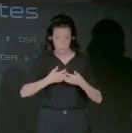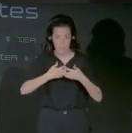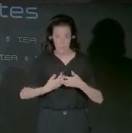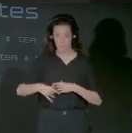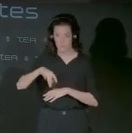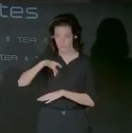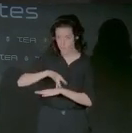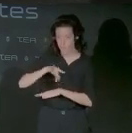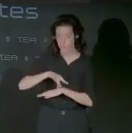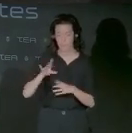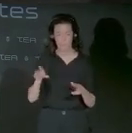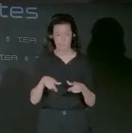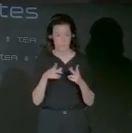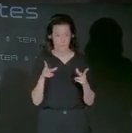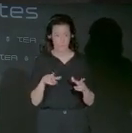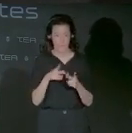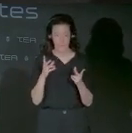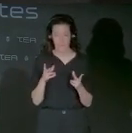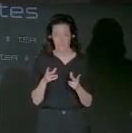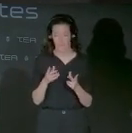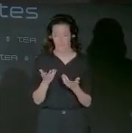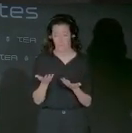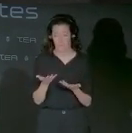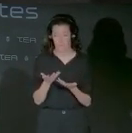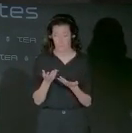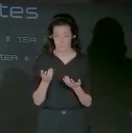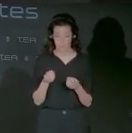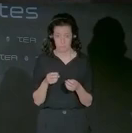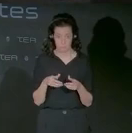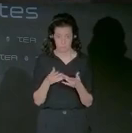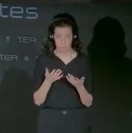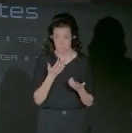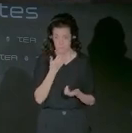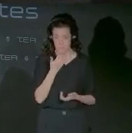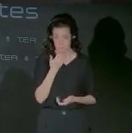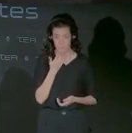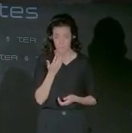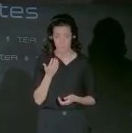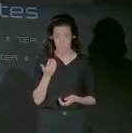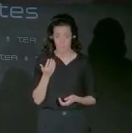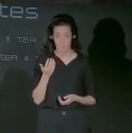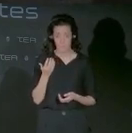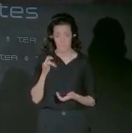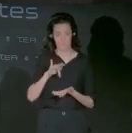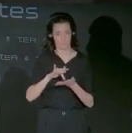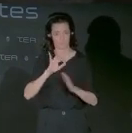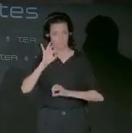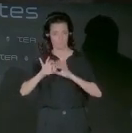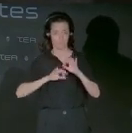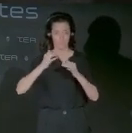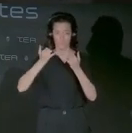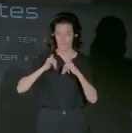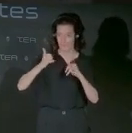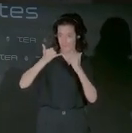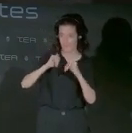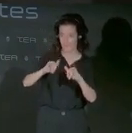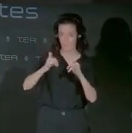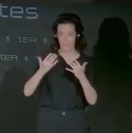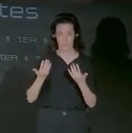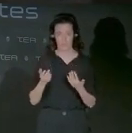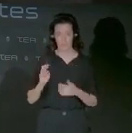social, incluso pues como para hacer eventos o trabajar en el día a día como de